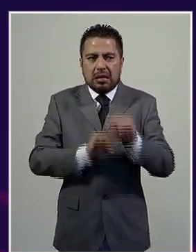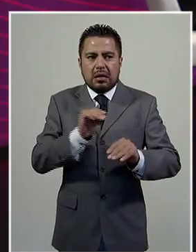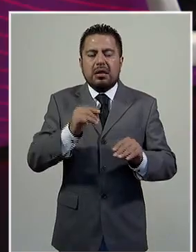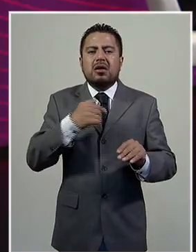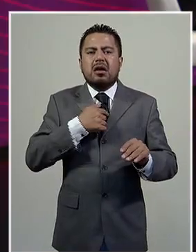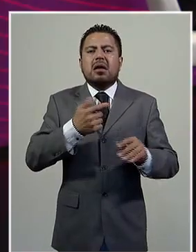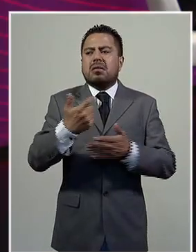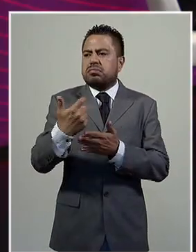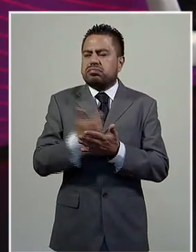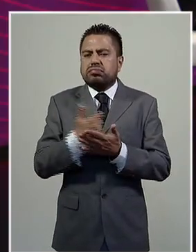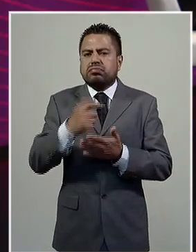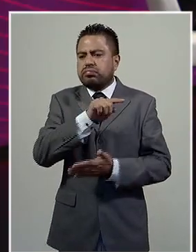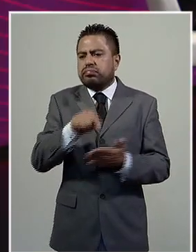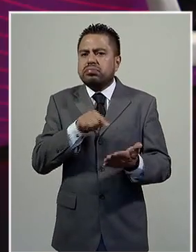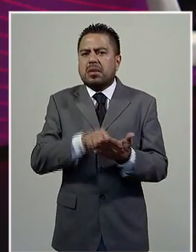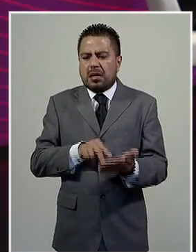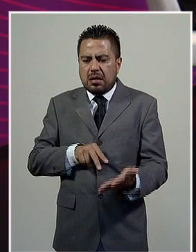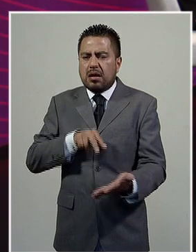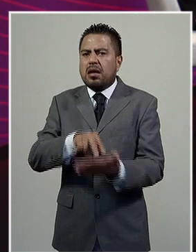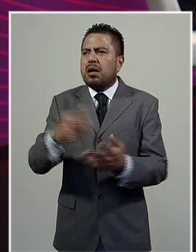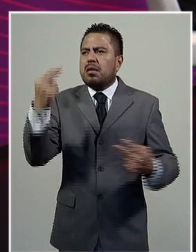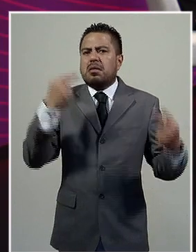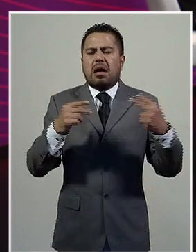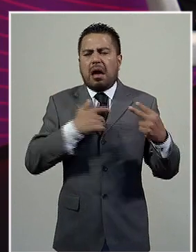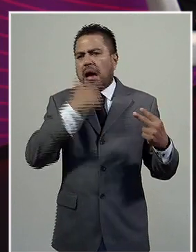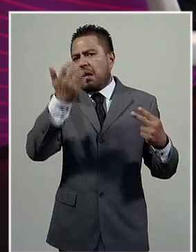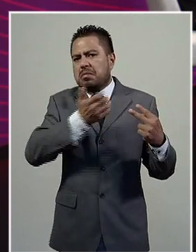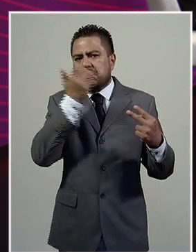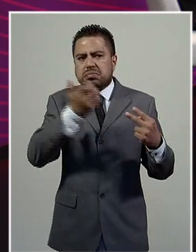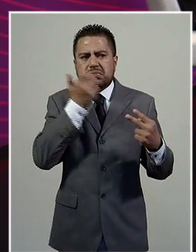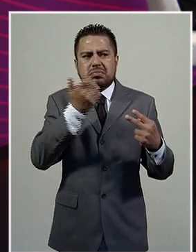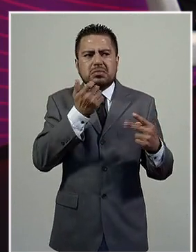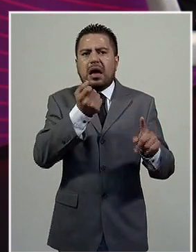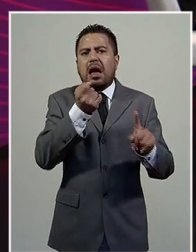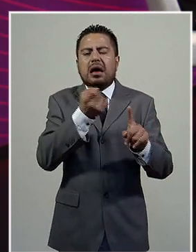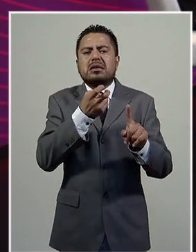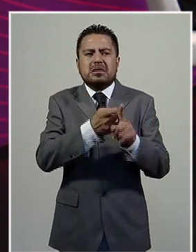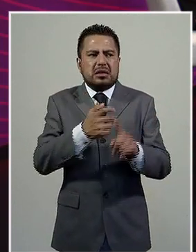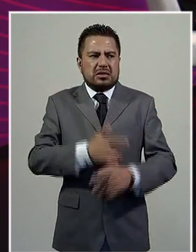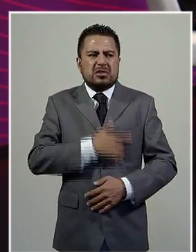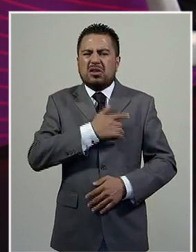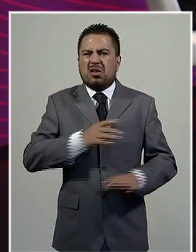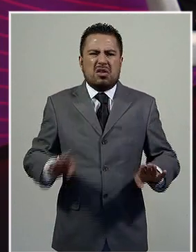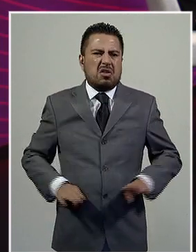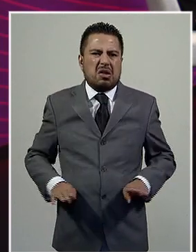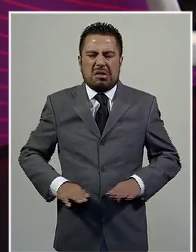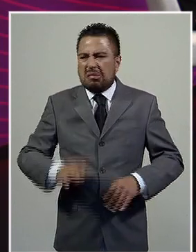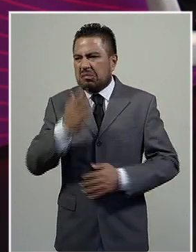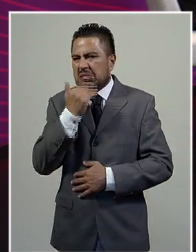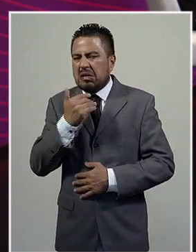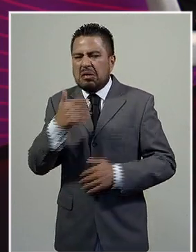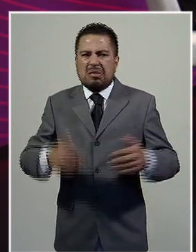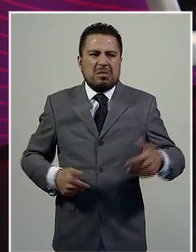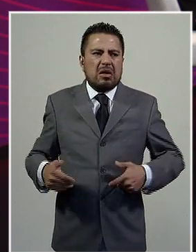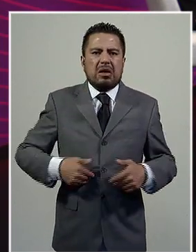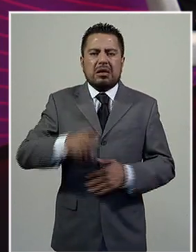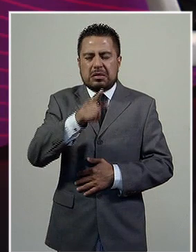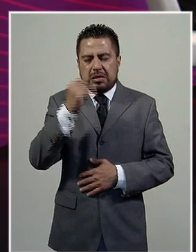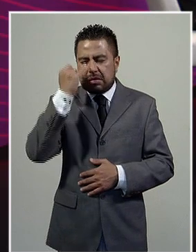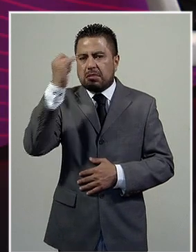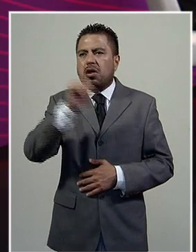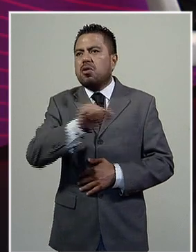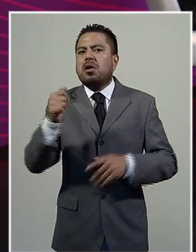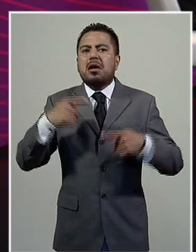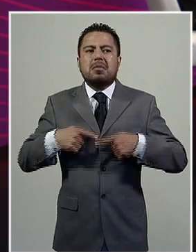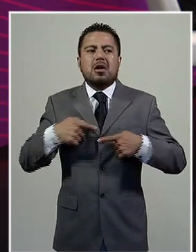a pararme en un lugar y que me vean, estoy acostumbrada. Y aún así sientes incomodidad. Y aún así siento incomodidad. O sea, ahora imagínate una